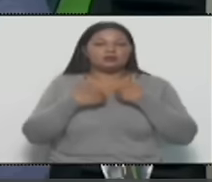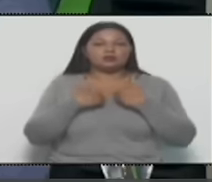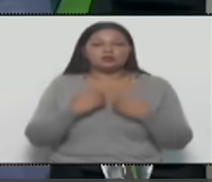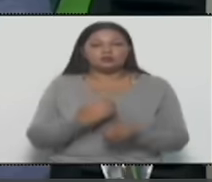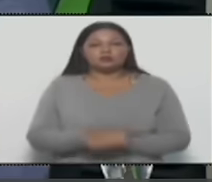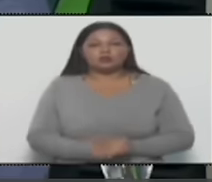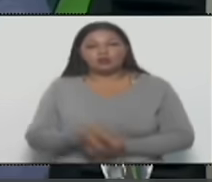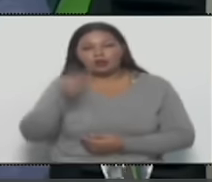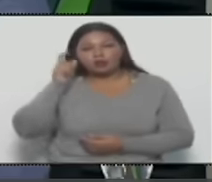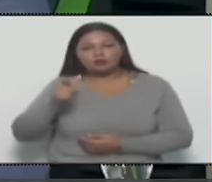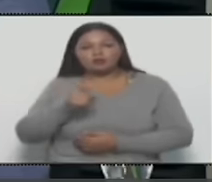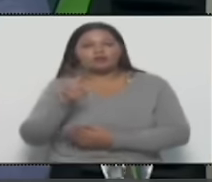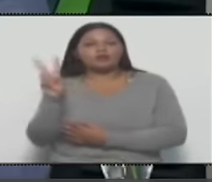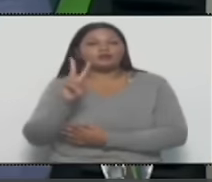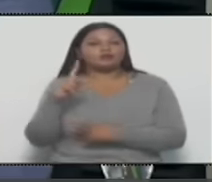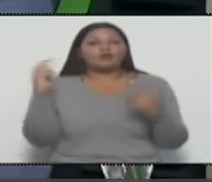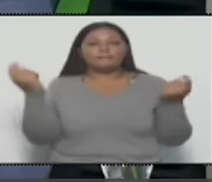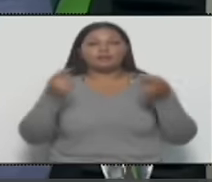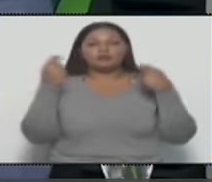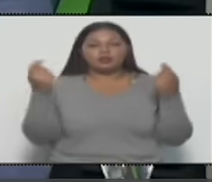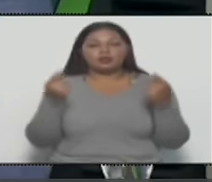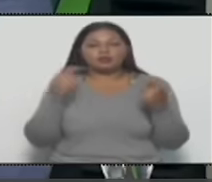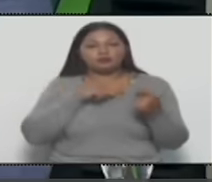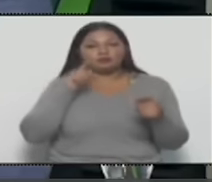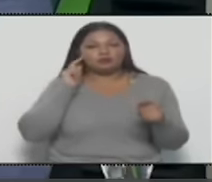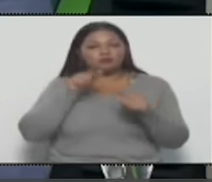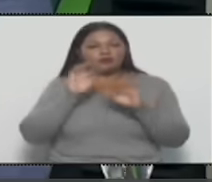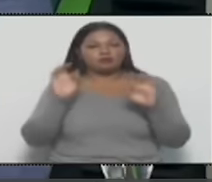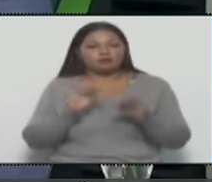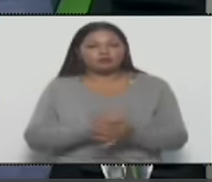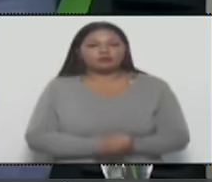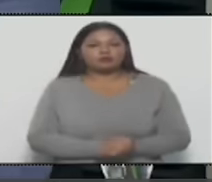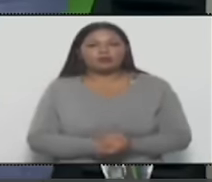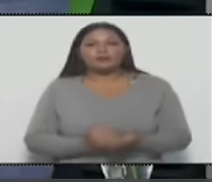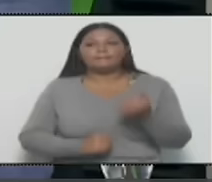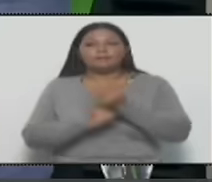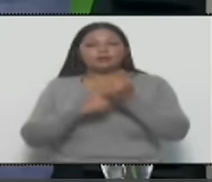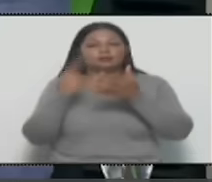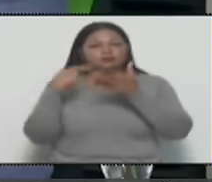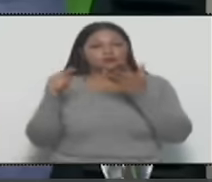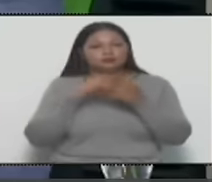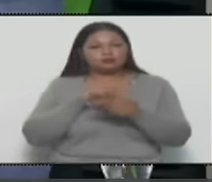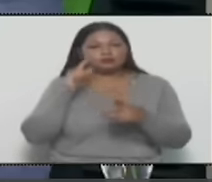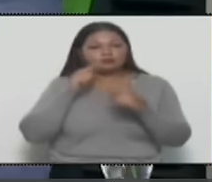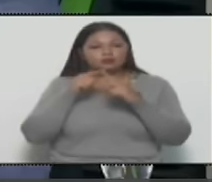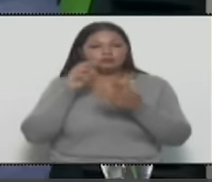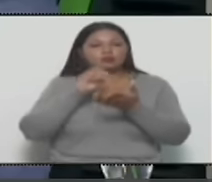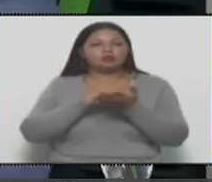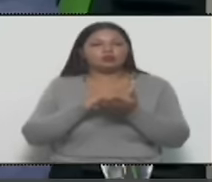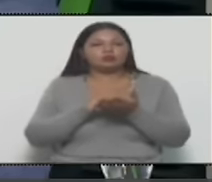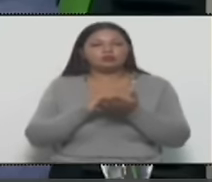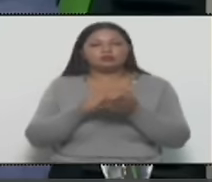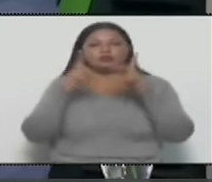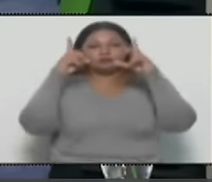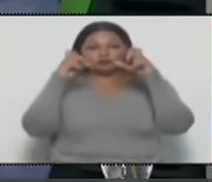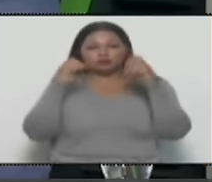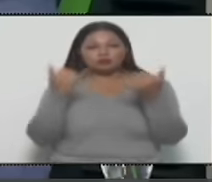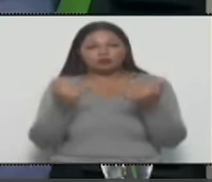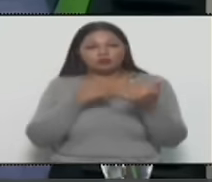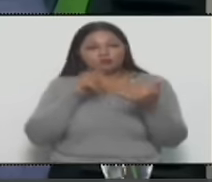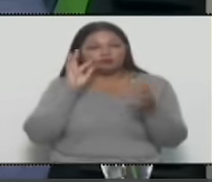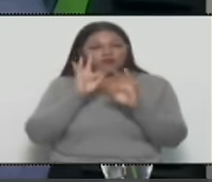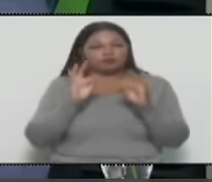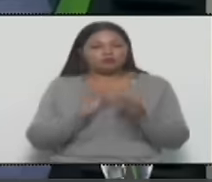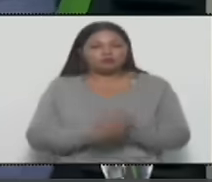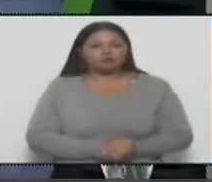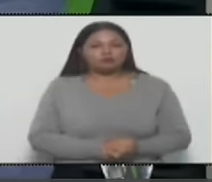venezolano, justamente diciendo eso, publicando algunas bases de datos, que inclusive lo que hacen a veces es colocar unas fotos, que no, tenemos la base de